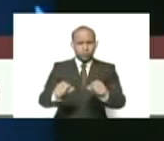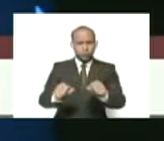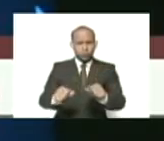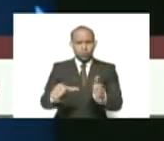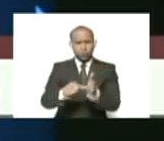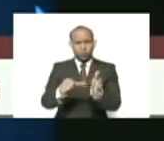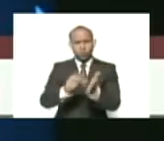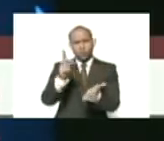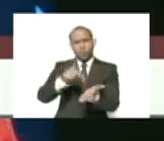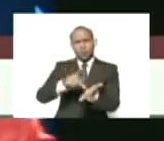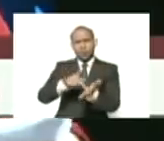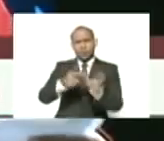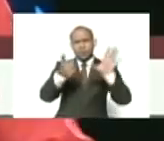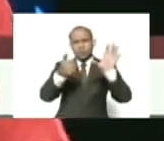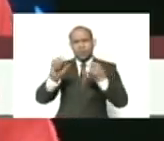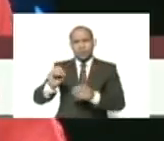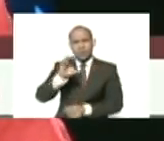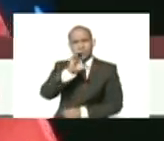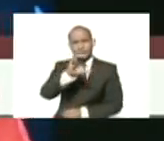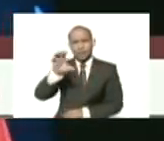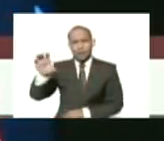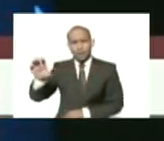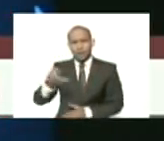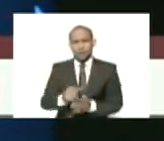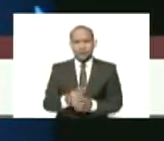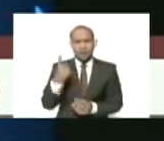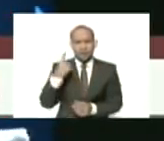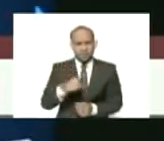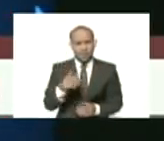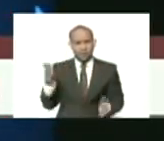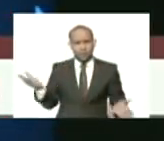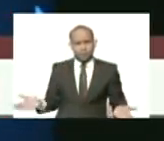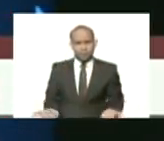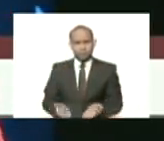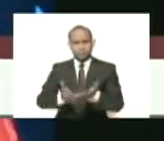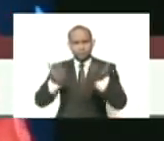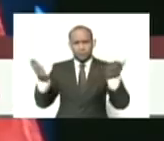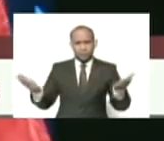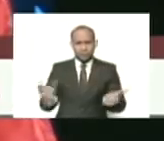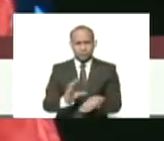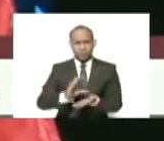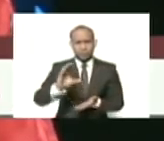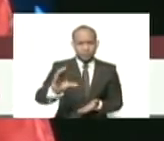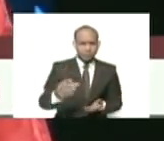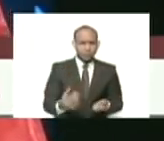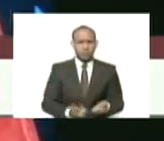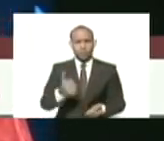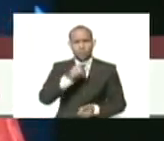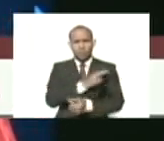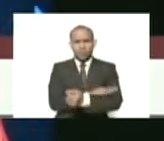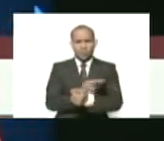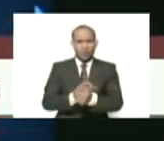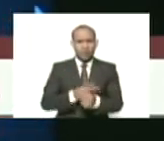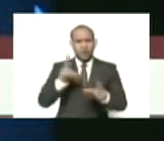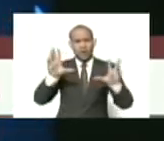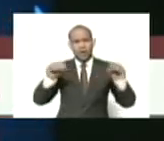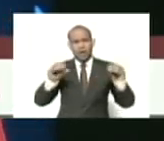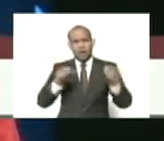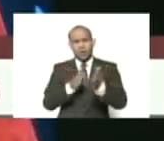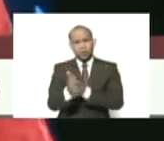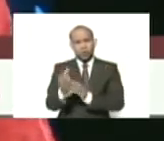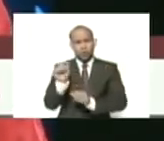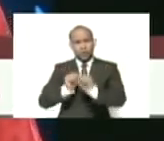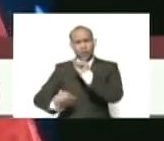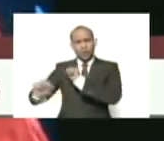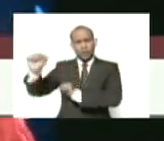de 60 países y los tenemos que repotenciar. Asimismo, estamos hablando de la defensa de nuestra